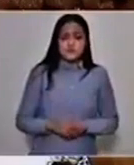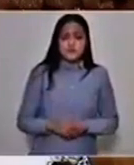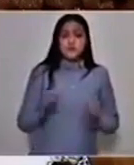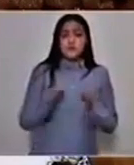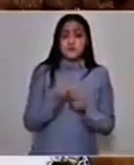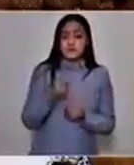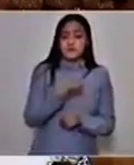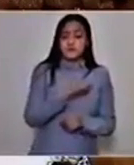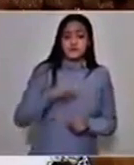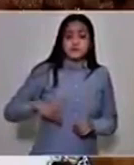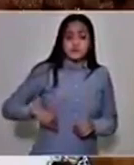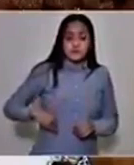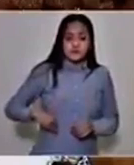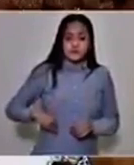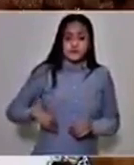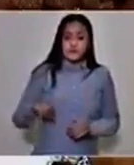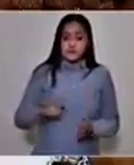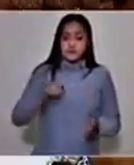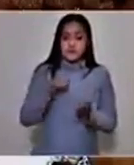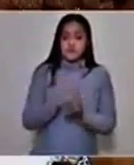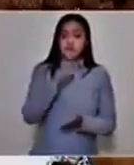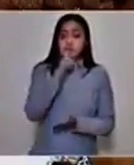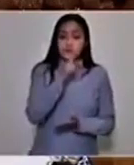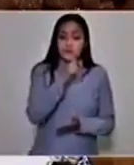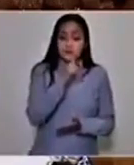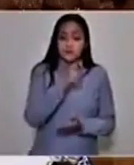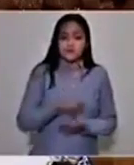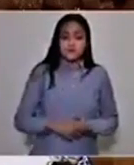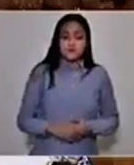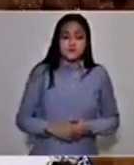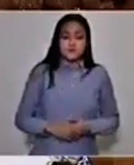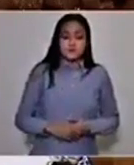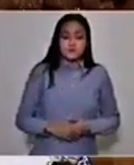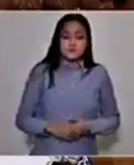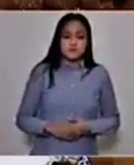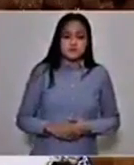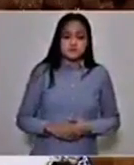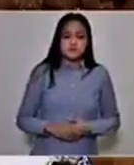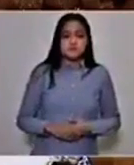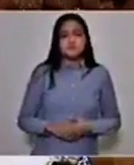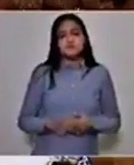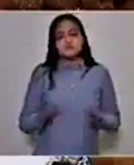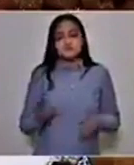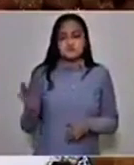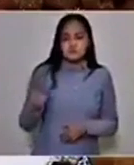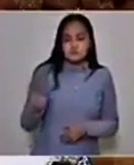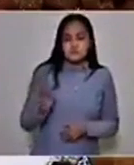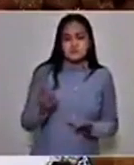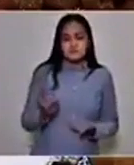con el ayuntamiento al pago del alumbrado público. En muchos casos,